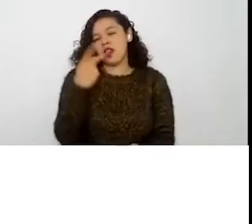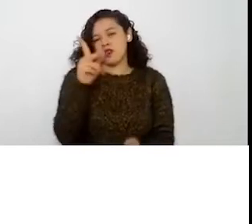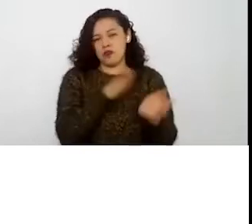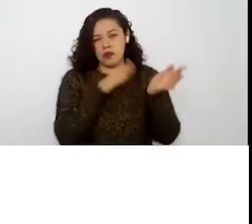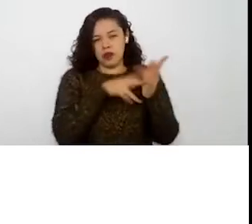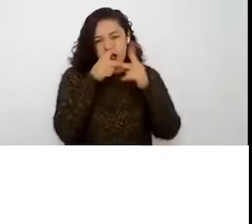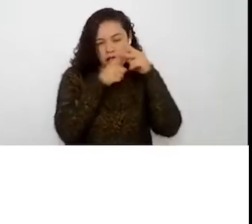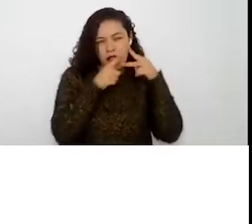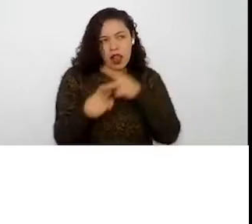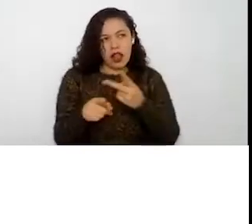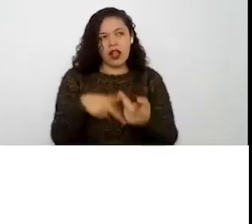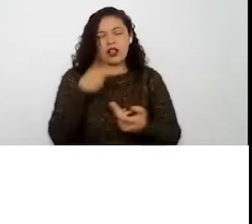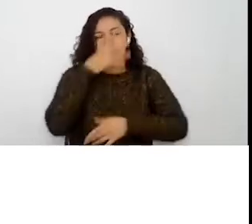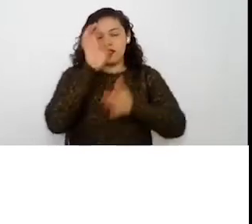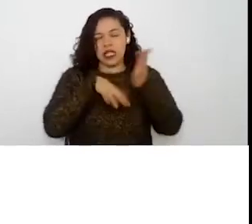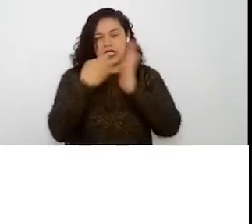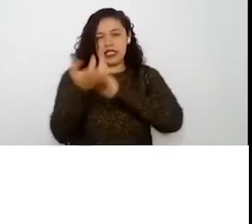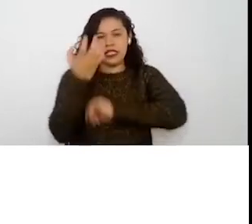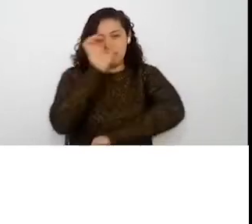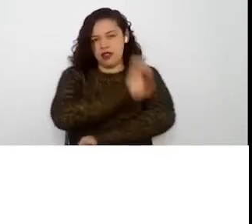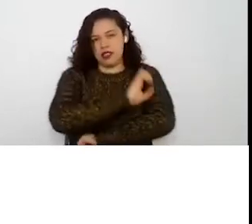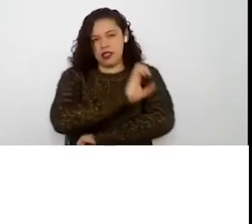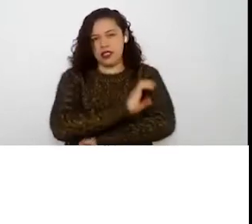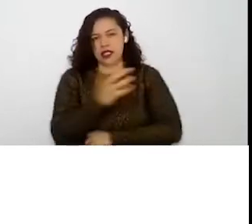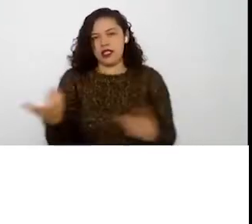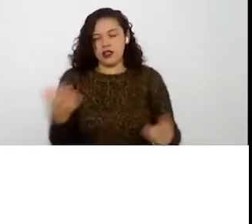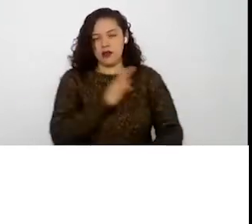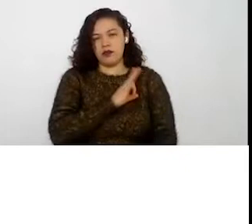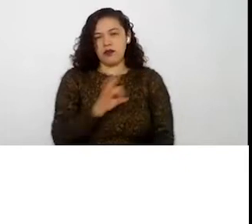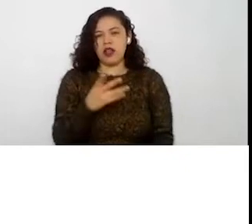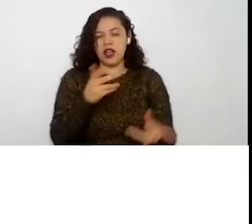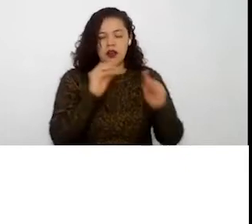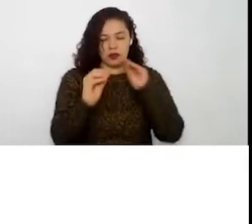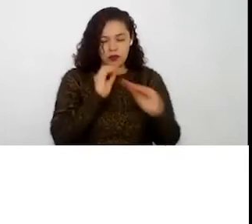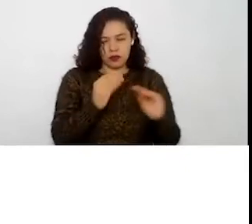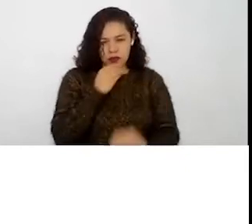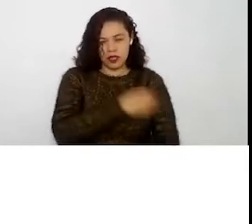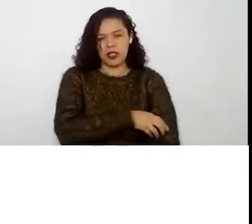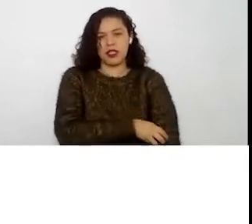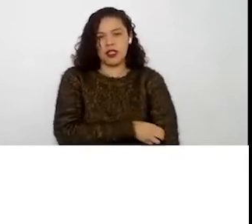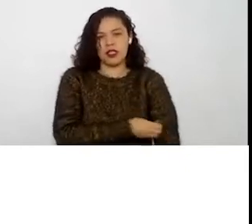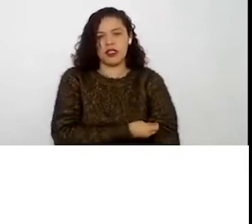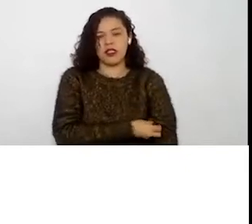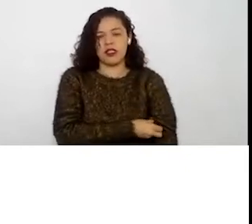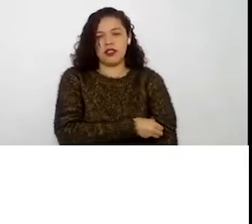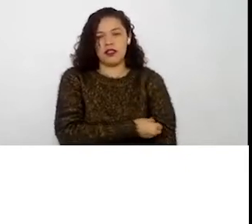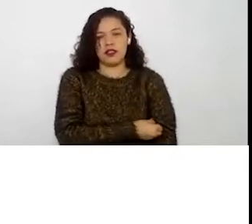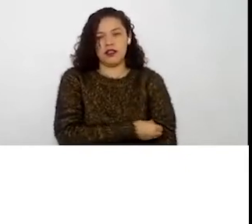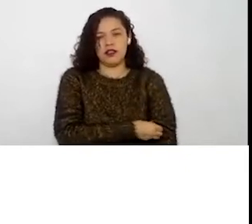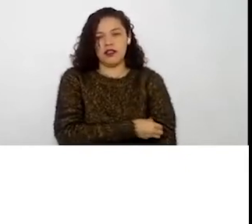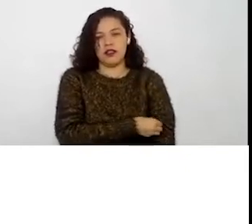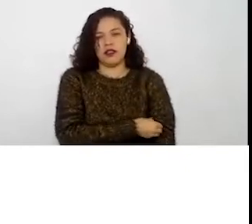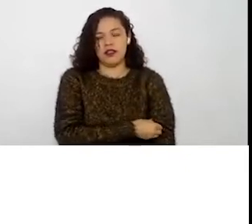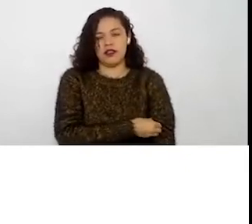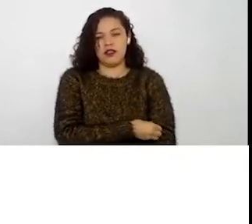hoja de cálculo su Excel lo pueda ya ir manejando y para que al momento de pasarlo